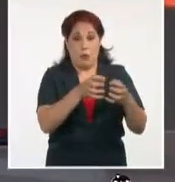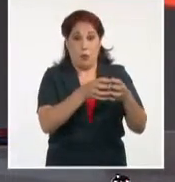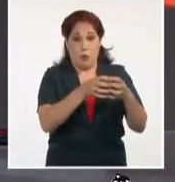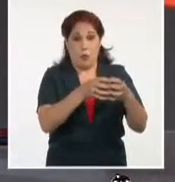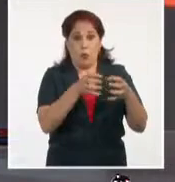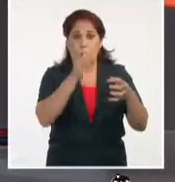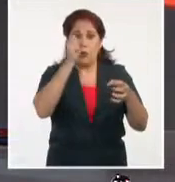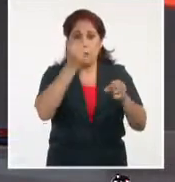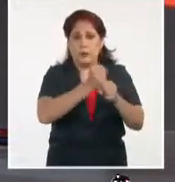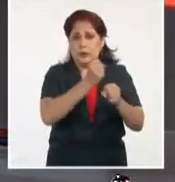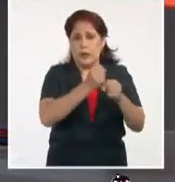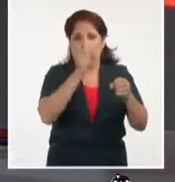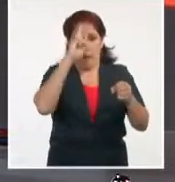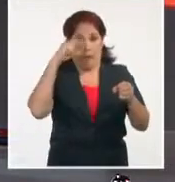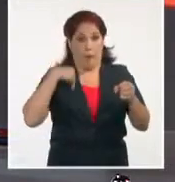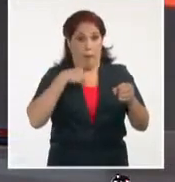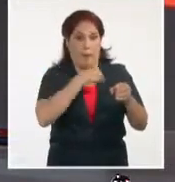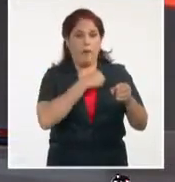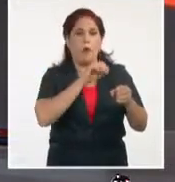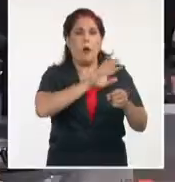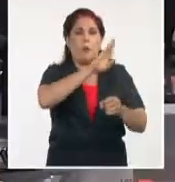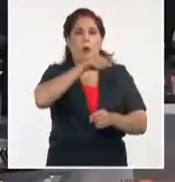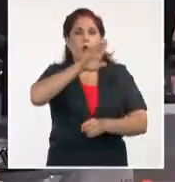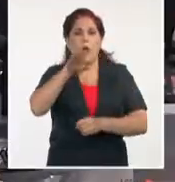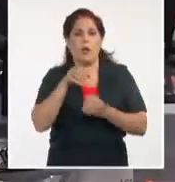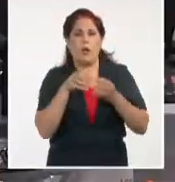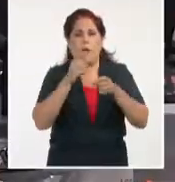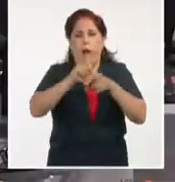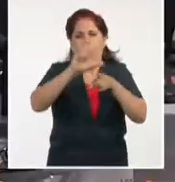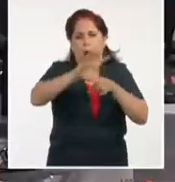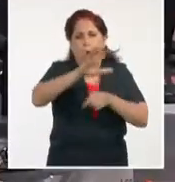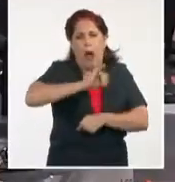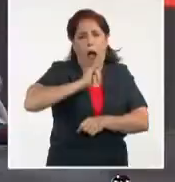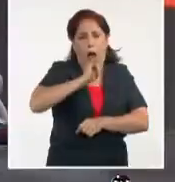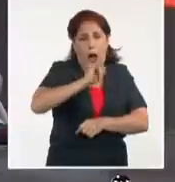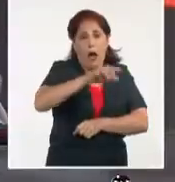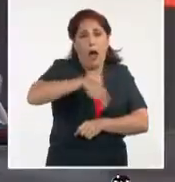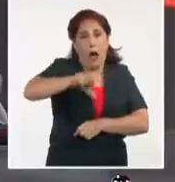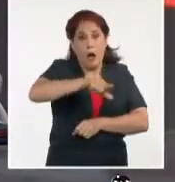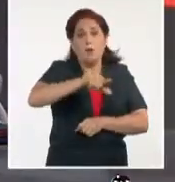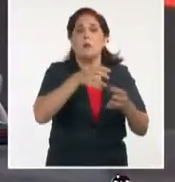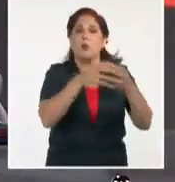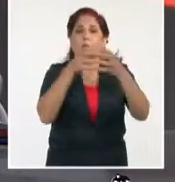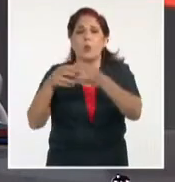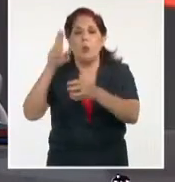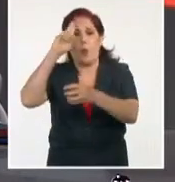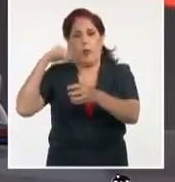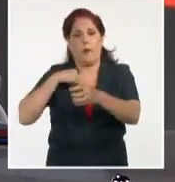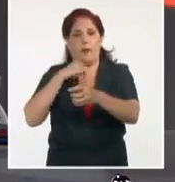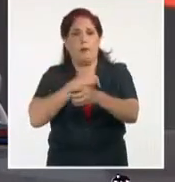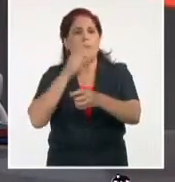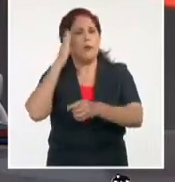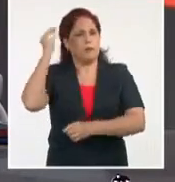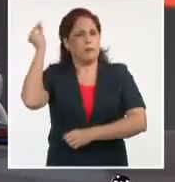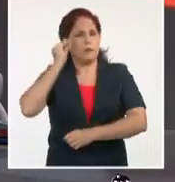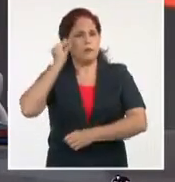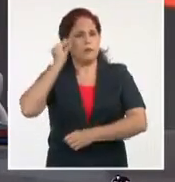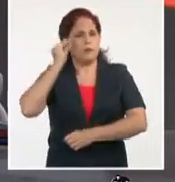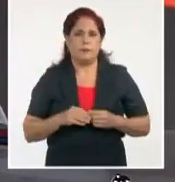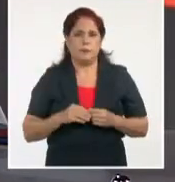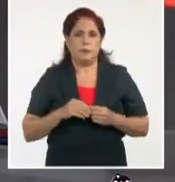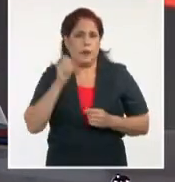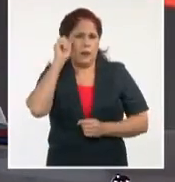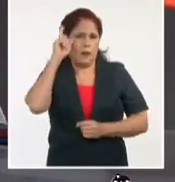a zonas montañosas. Lugares más intrincados. A los lugares más intrincados, lugares que además, como se conoce ya por la